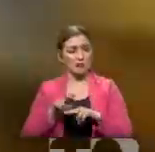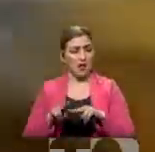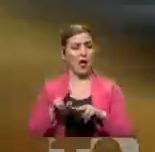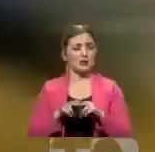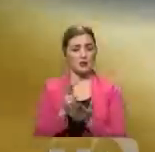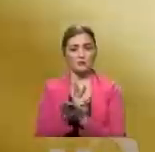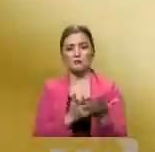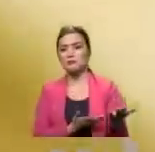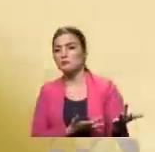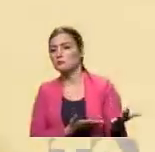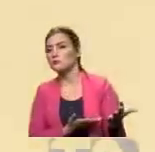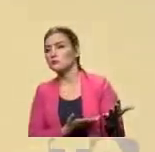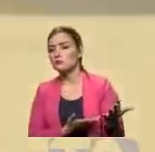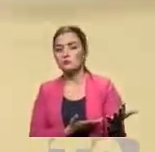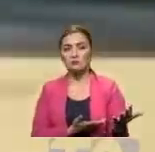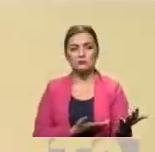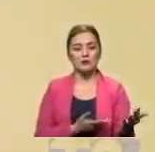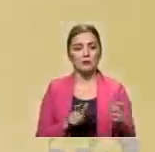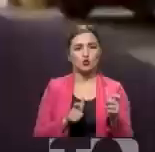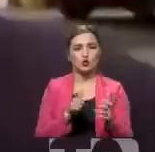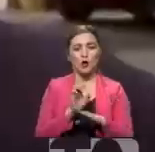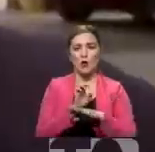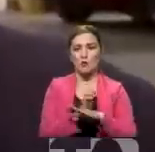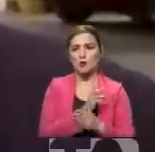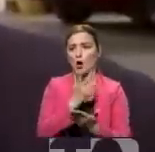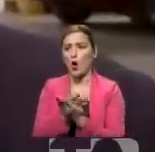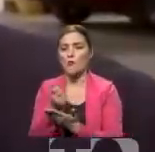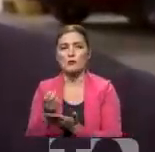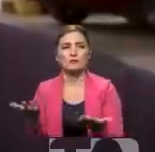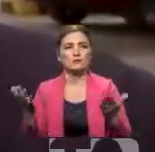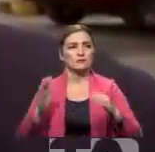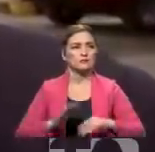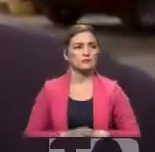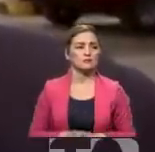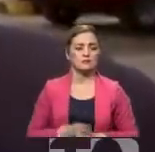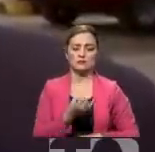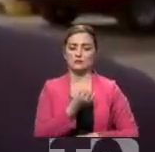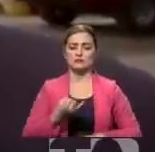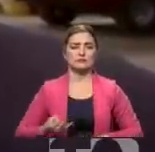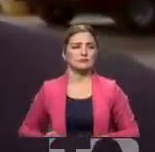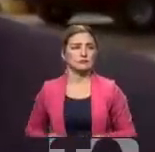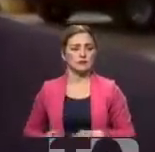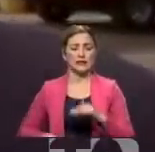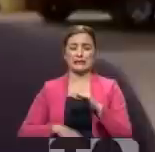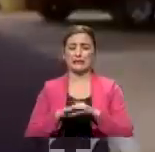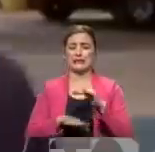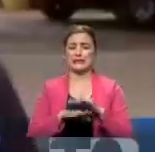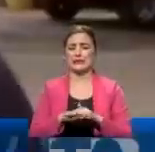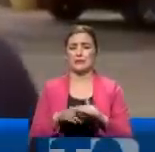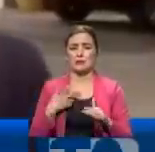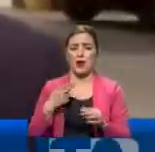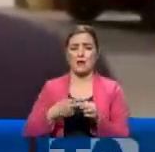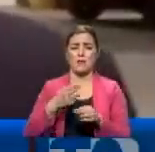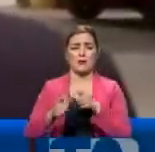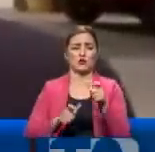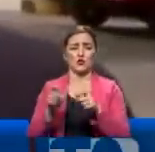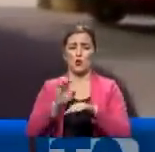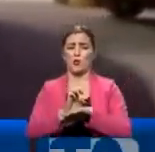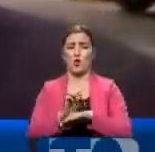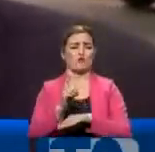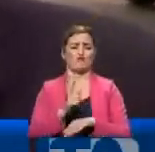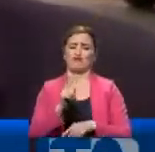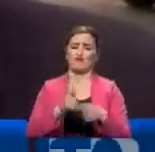las estaciones para evitar un desabastecimiento. Los cupos de Ipiales no dan abastecimiento, y les digo y pongo conocimiento